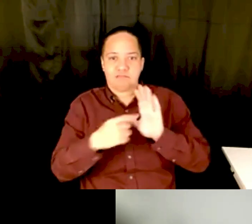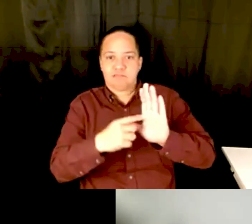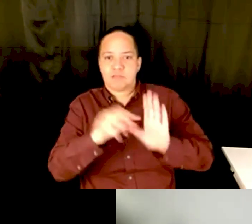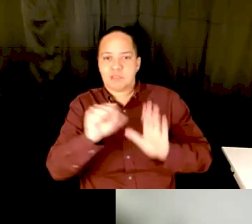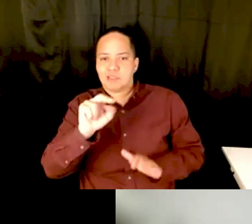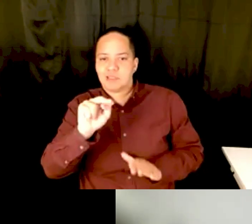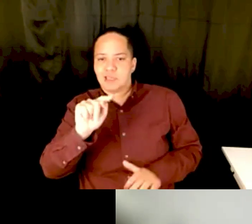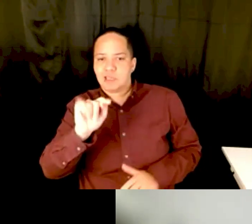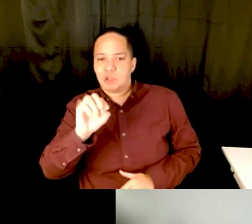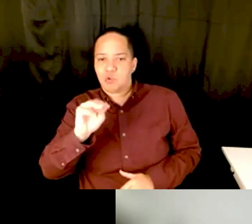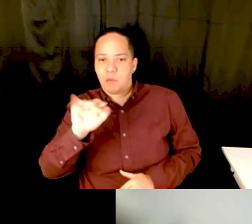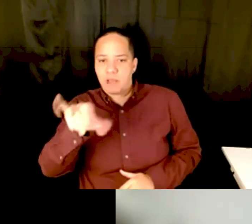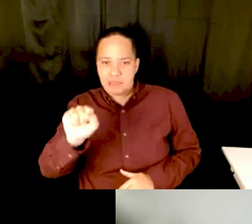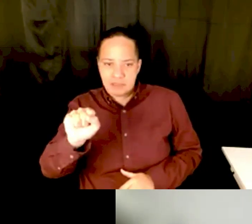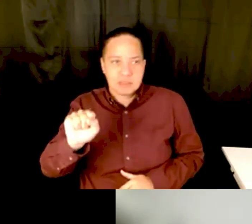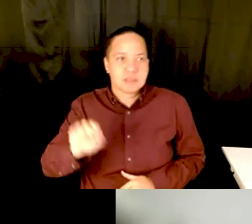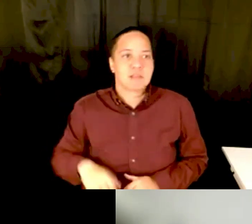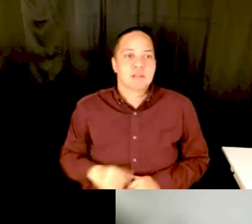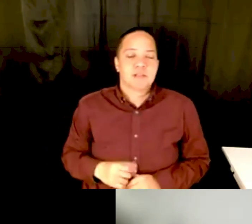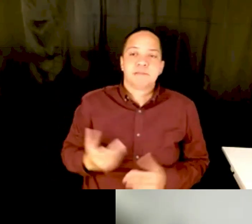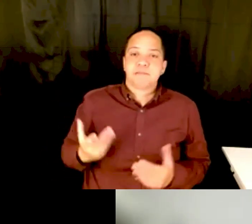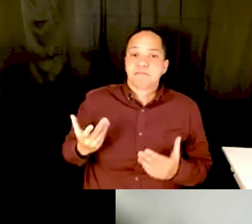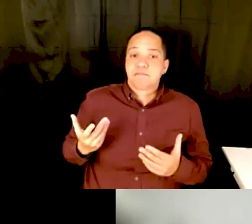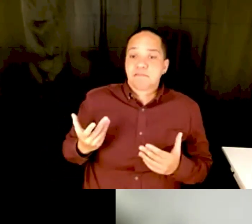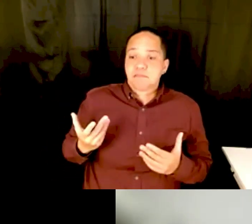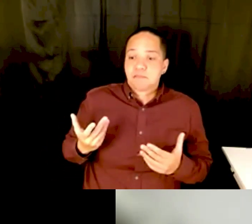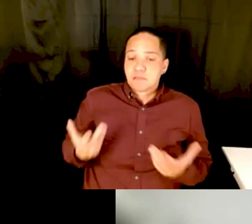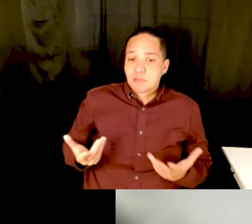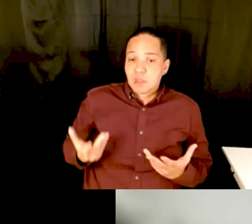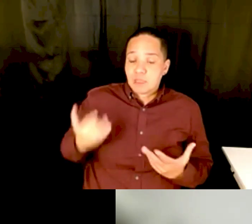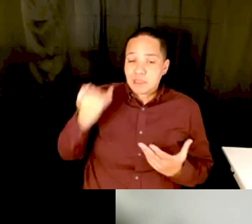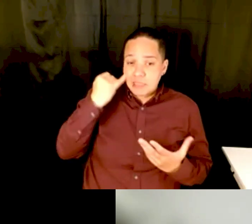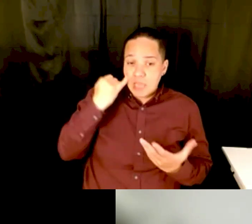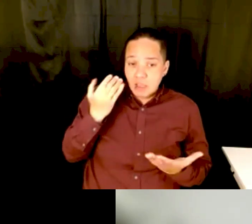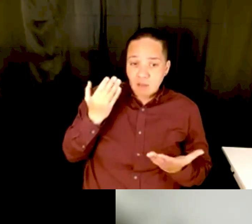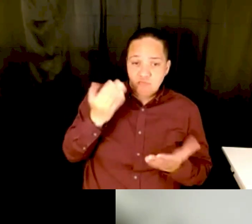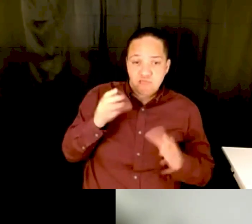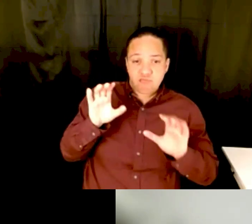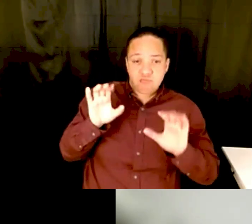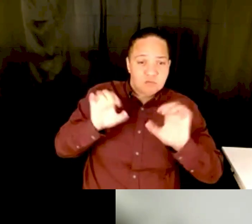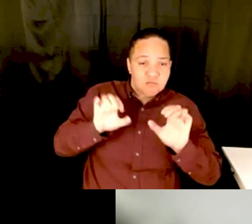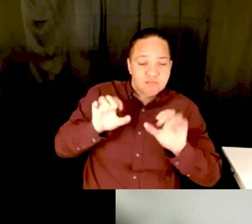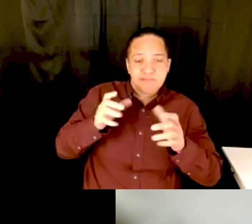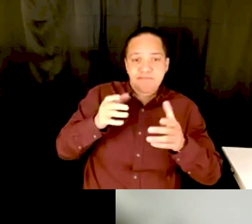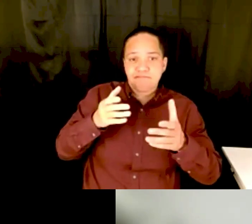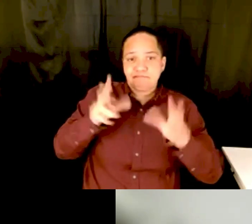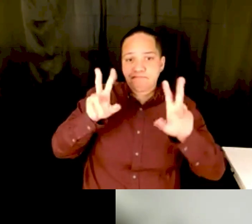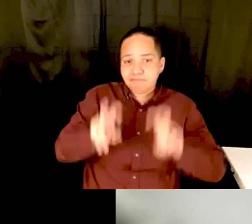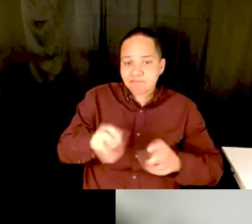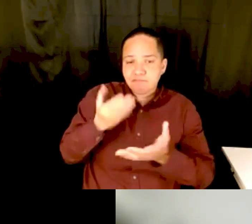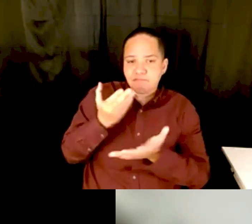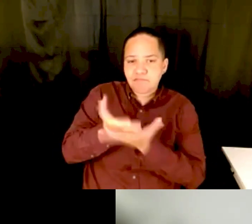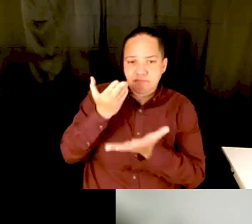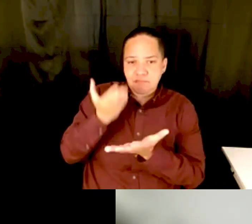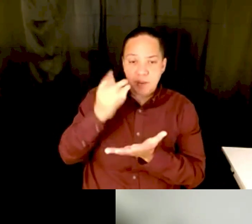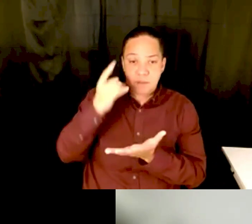No, aquí yo creo que si hay algún estudio que haya medido el